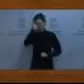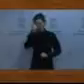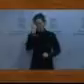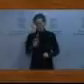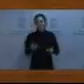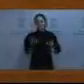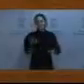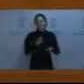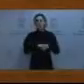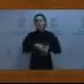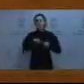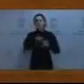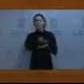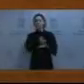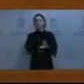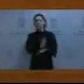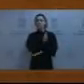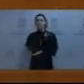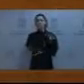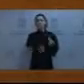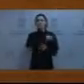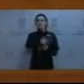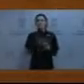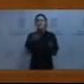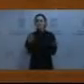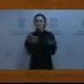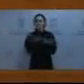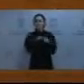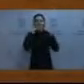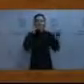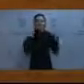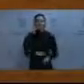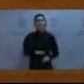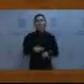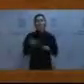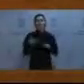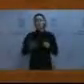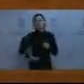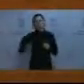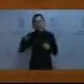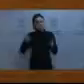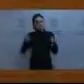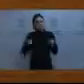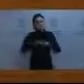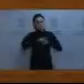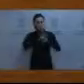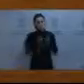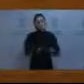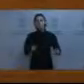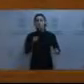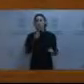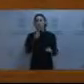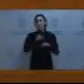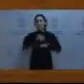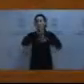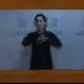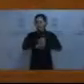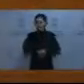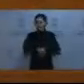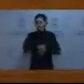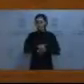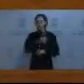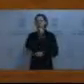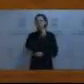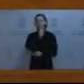esta primera parte de lo que ha venido pasando en un bien de una importancia para nosotros capital, la última es el seguro. Hay que hacer un seguro sobre las piezas, cosa